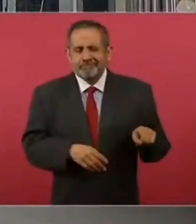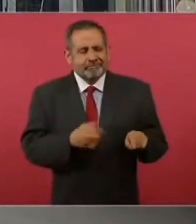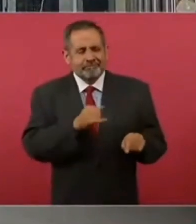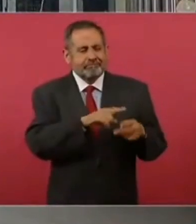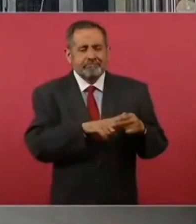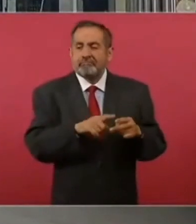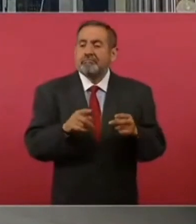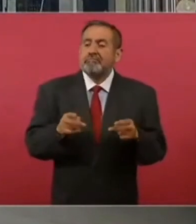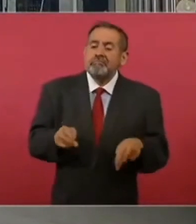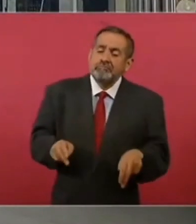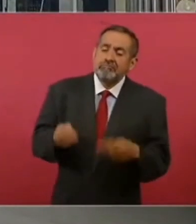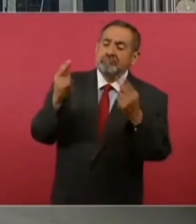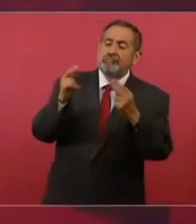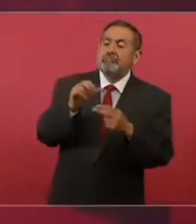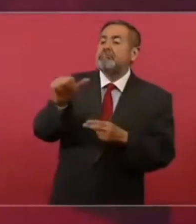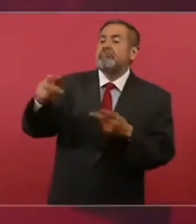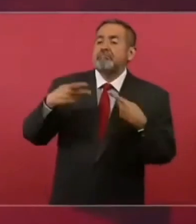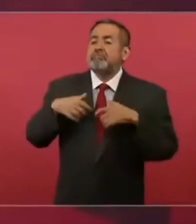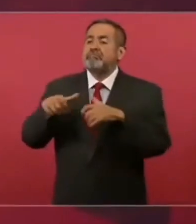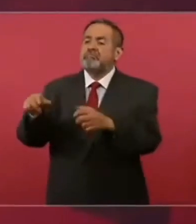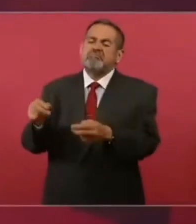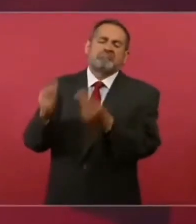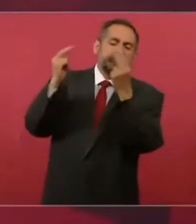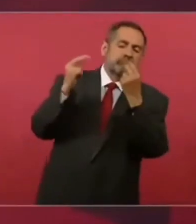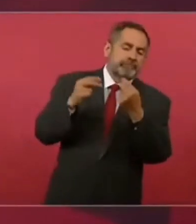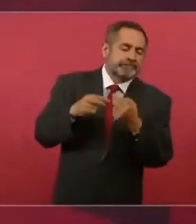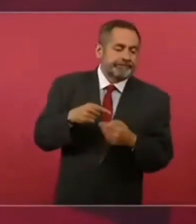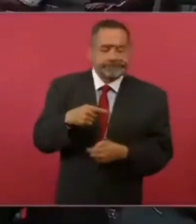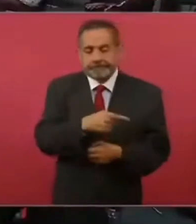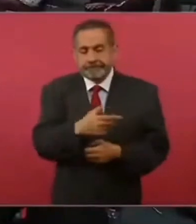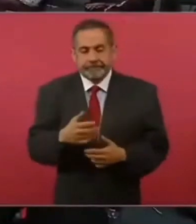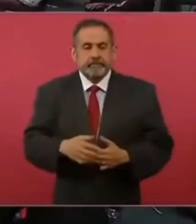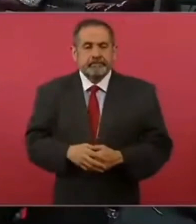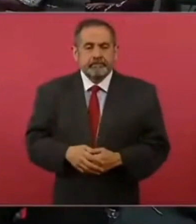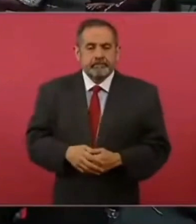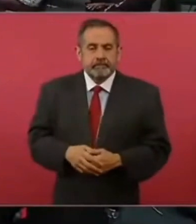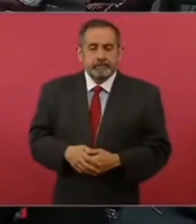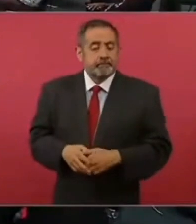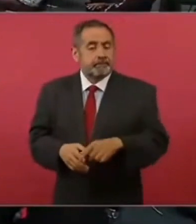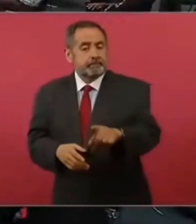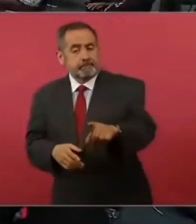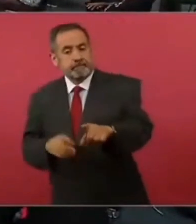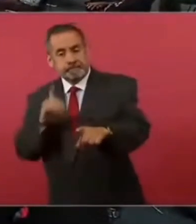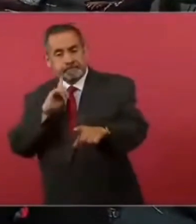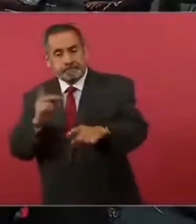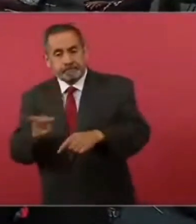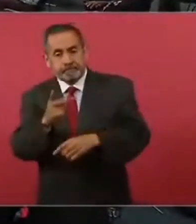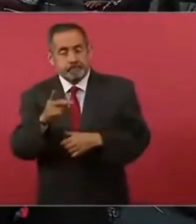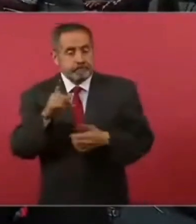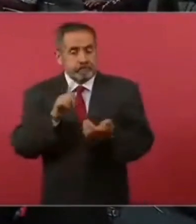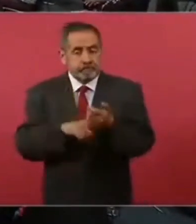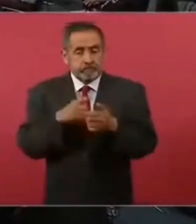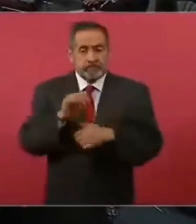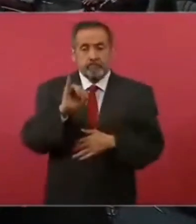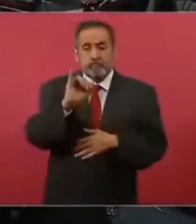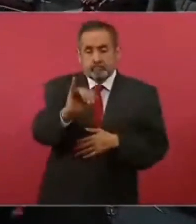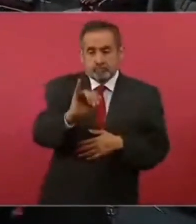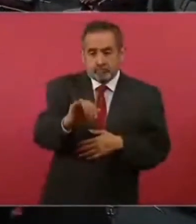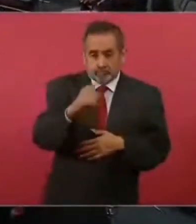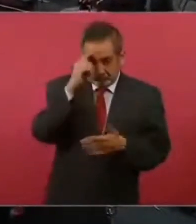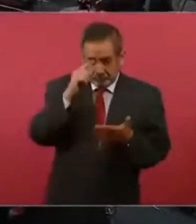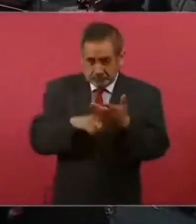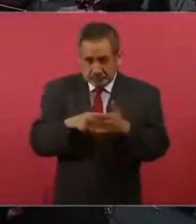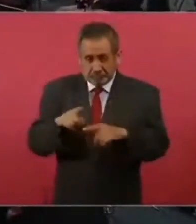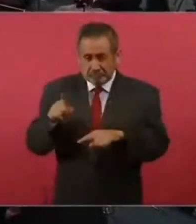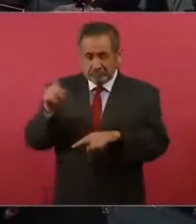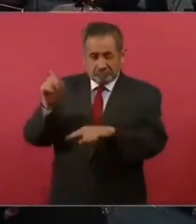independientes del pueblo presidente Entonces el jueves usted considera que van a invalidar los ministros claro no no no